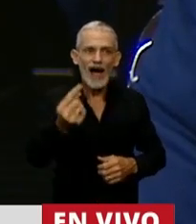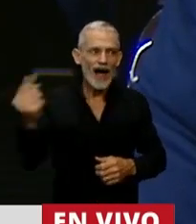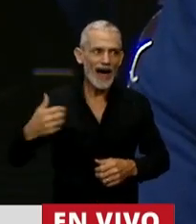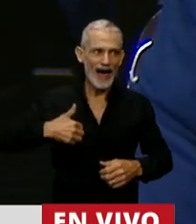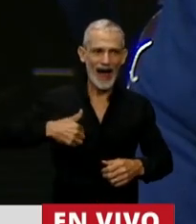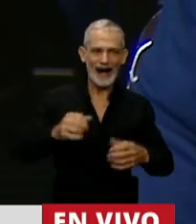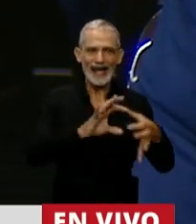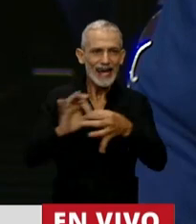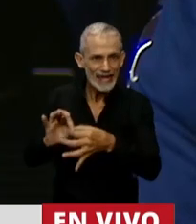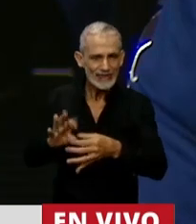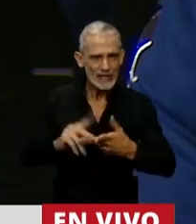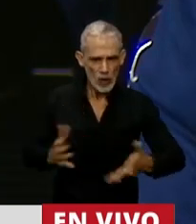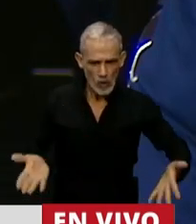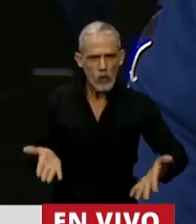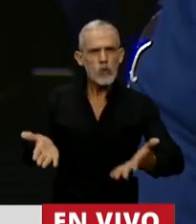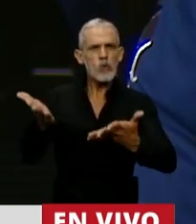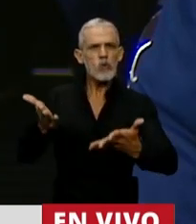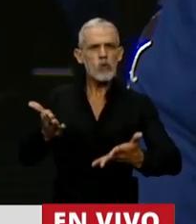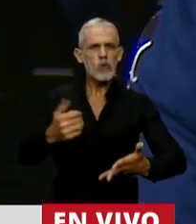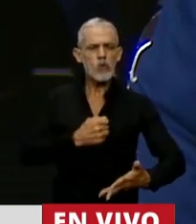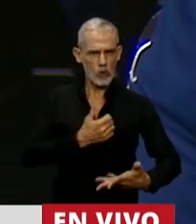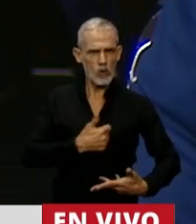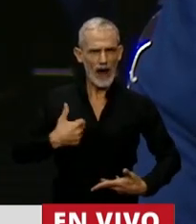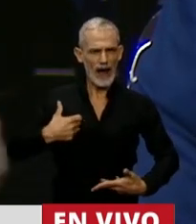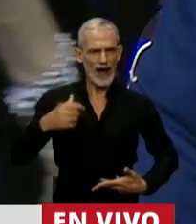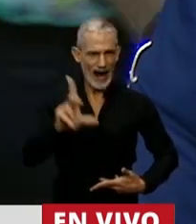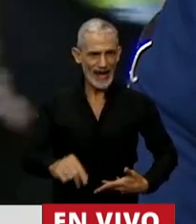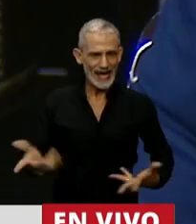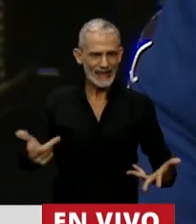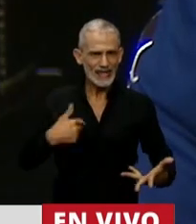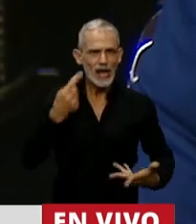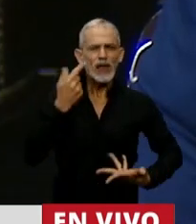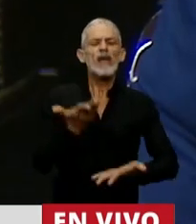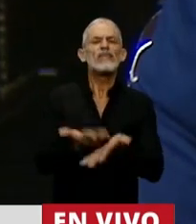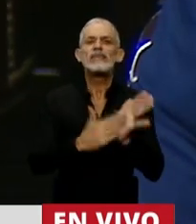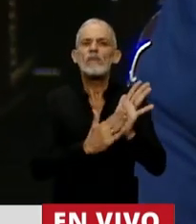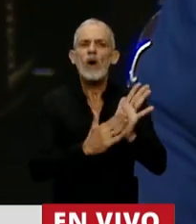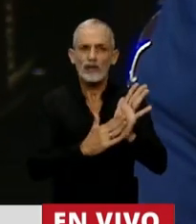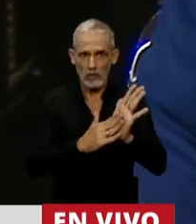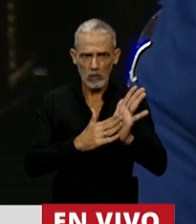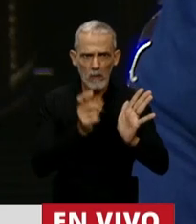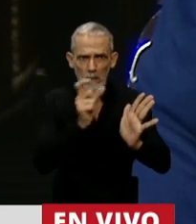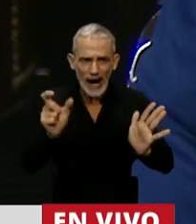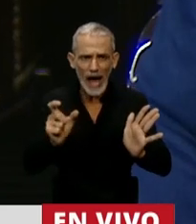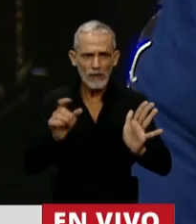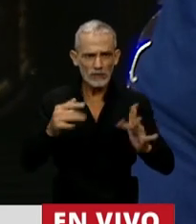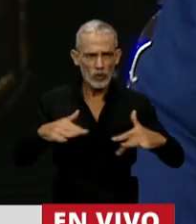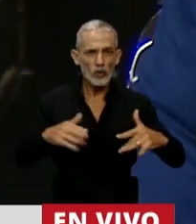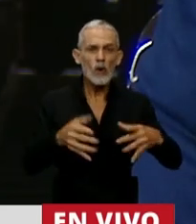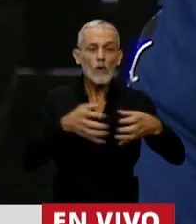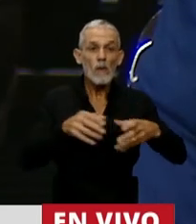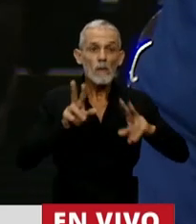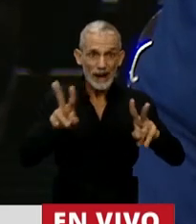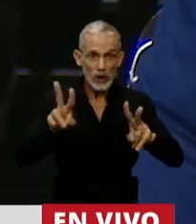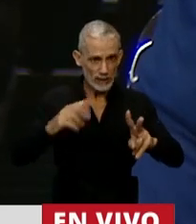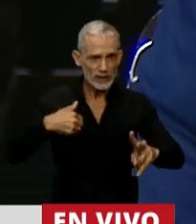aporte estratégico al crecimiento de la patria, y lo demostraron con palabras y con sus hechos. Los peronistas, y